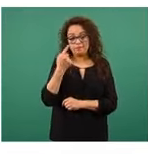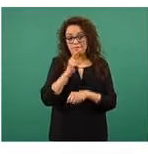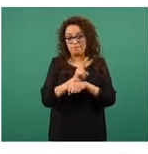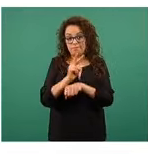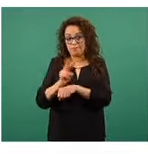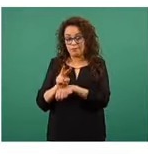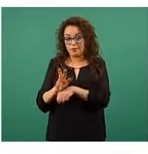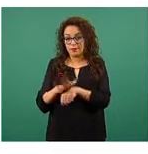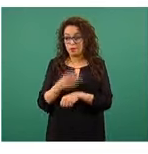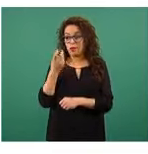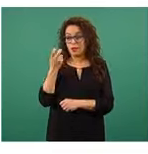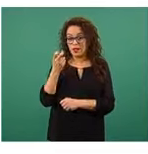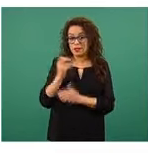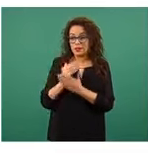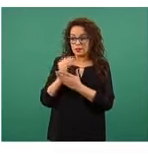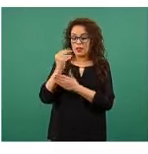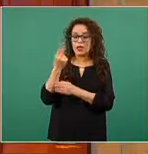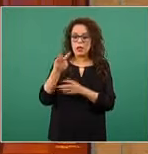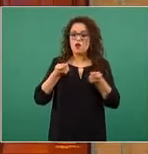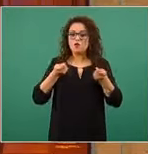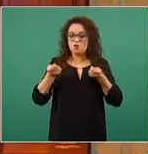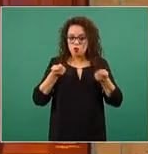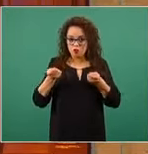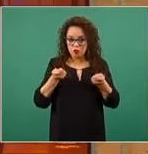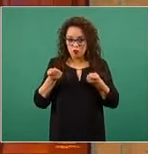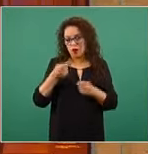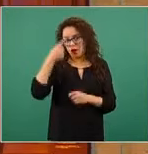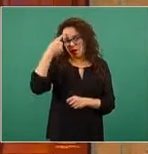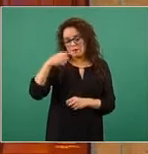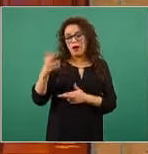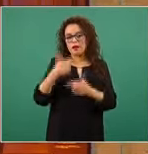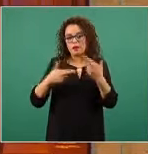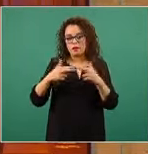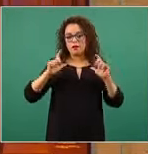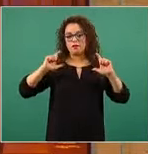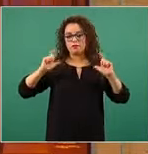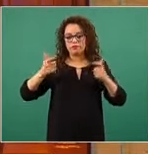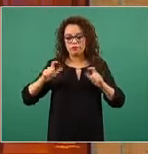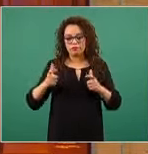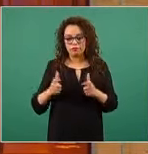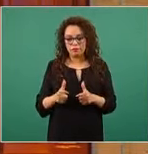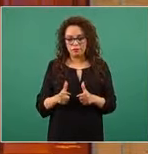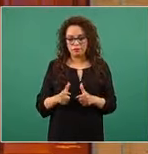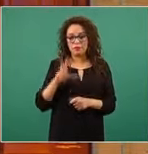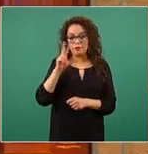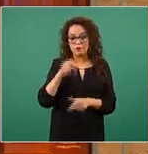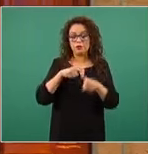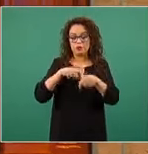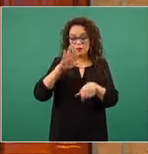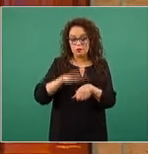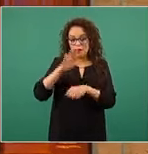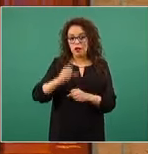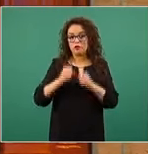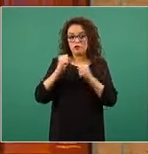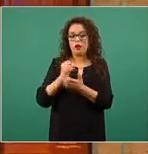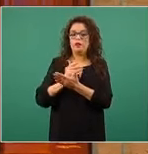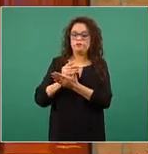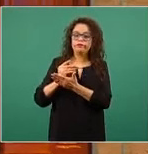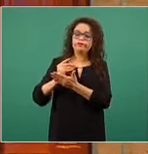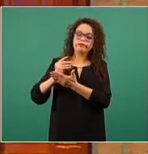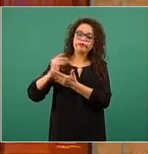incremento vuelva nuevamente a controlarse, vuelva nuevamente a disminuir y no mantenga más bien una tendencia ascendente. Si vemos la